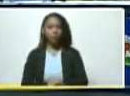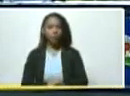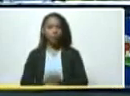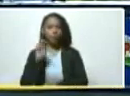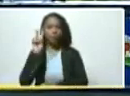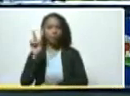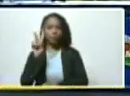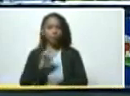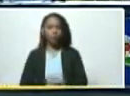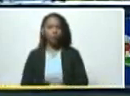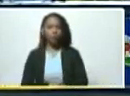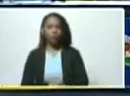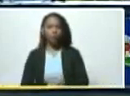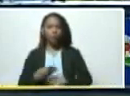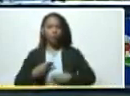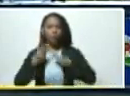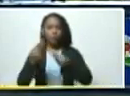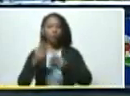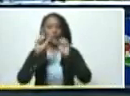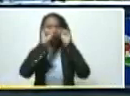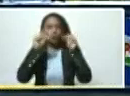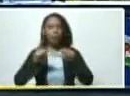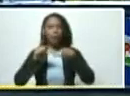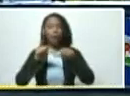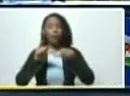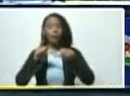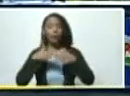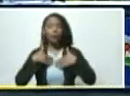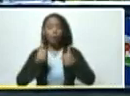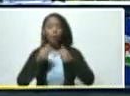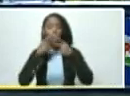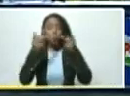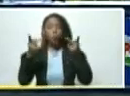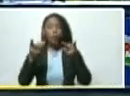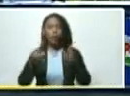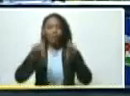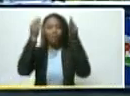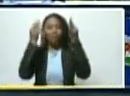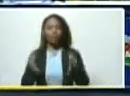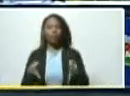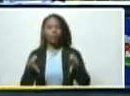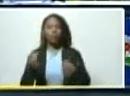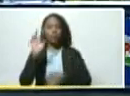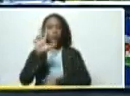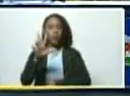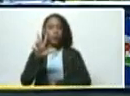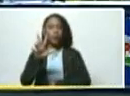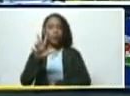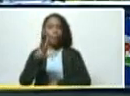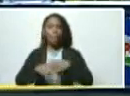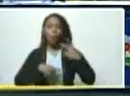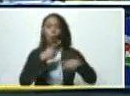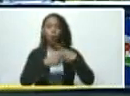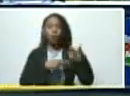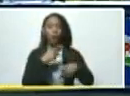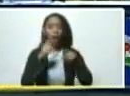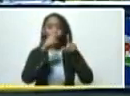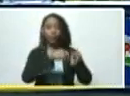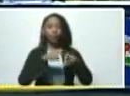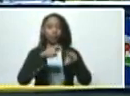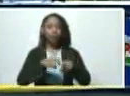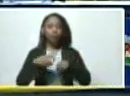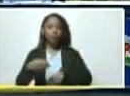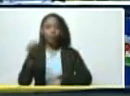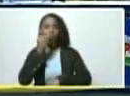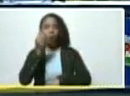Dos, brindar un sistema de salud pública de eficiencia. Tres, la producción